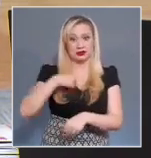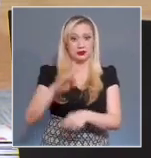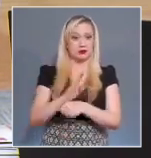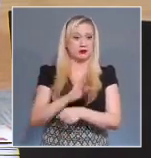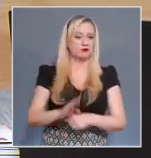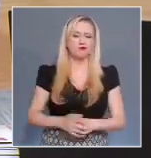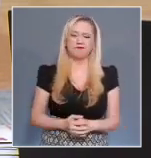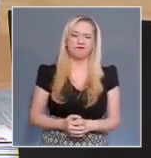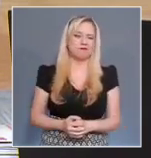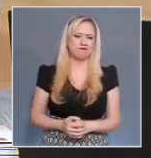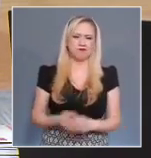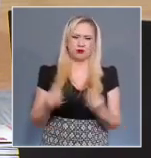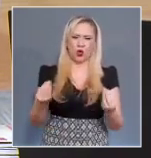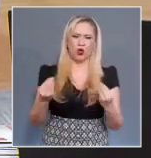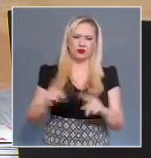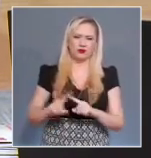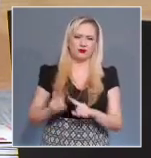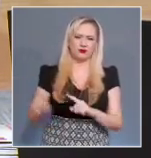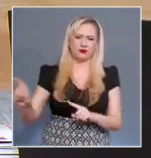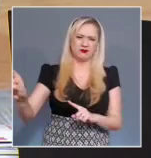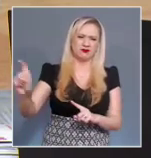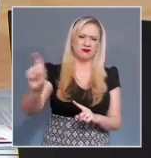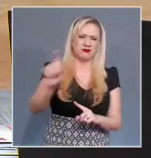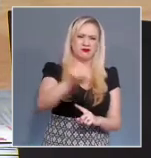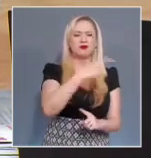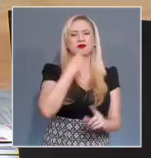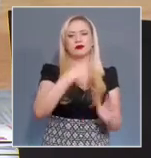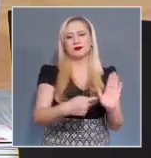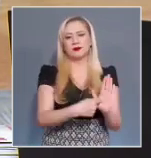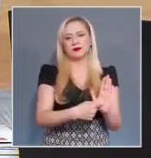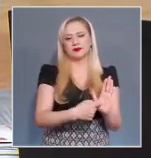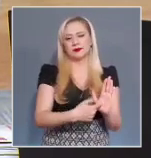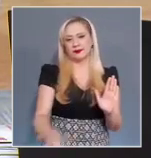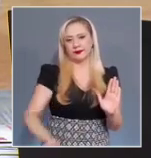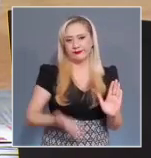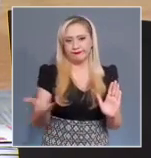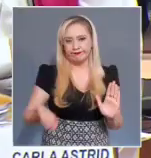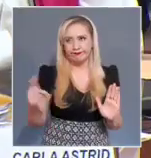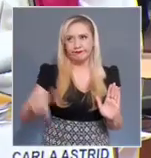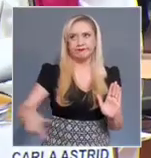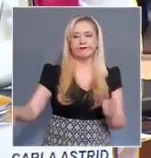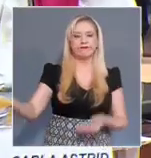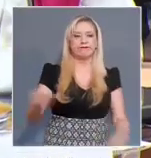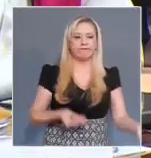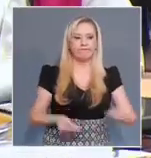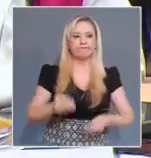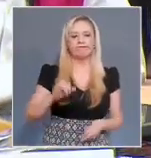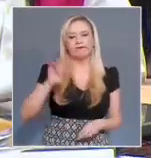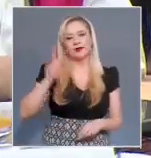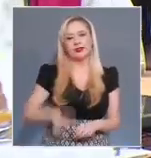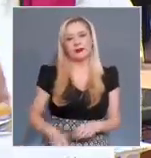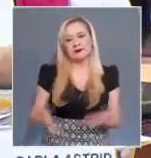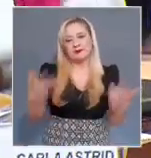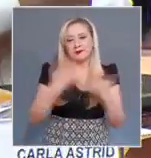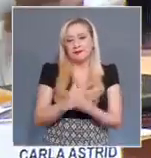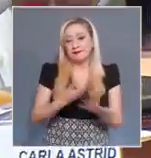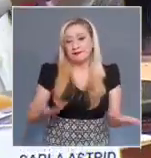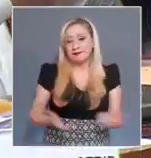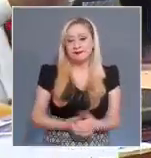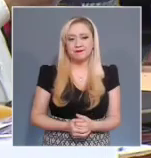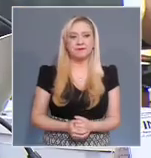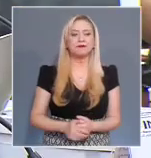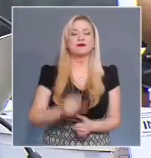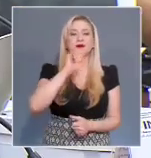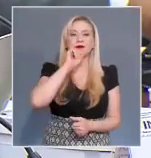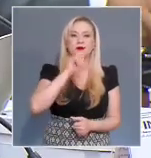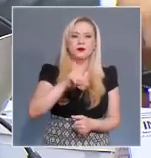políticas que han hecho mención a este tema aquí en esta mesa de consejo. Asimismo, el INE dio cumplimiento a 3 sentencias